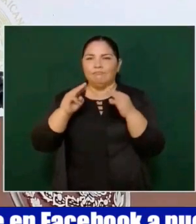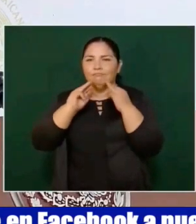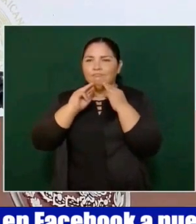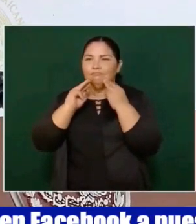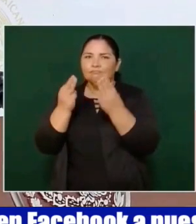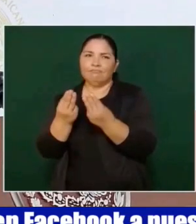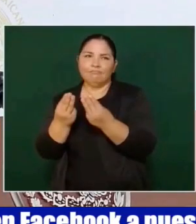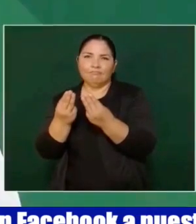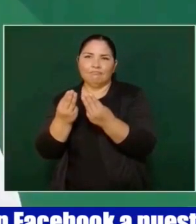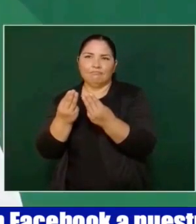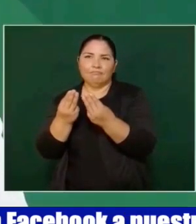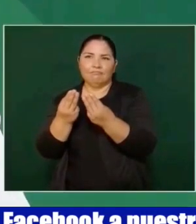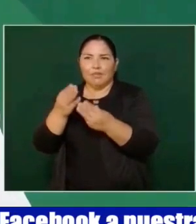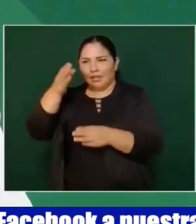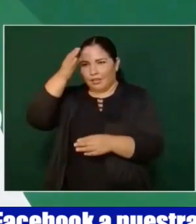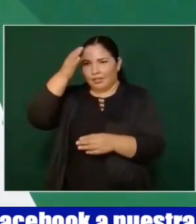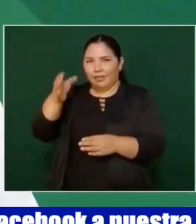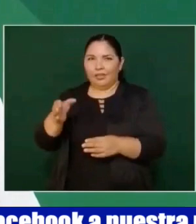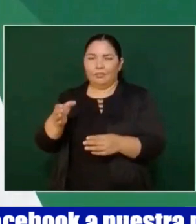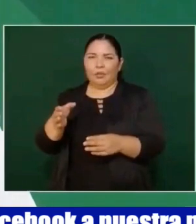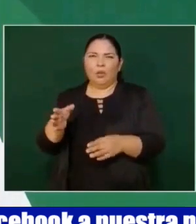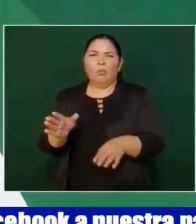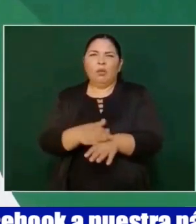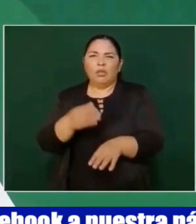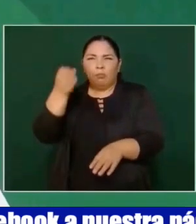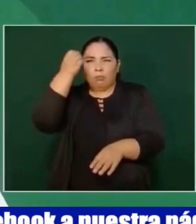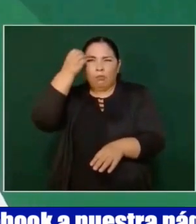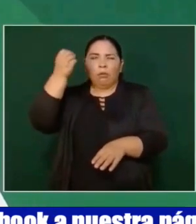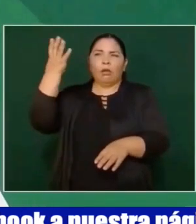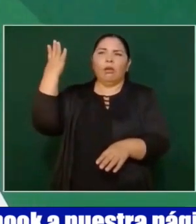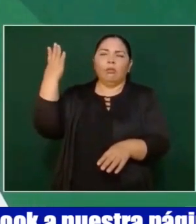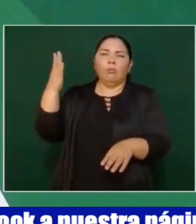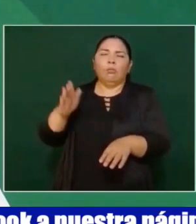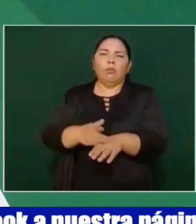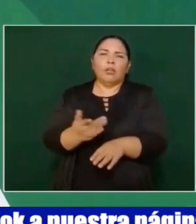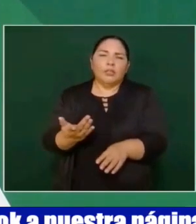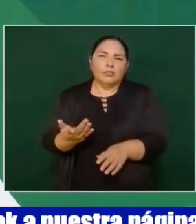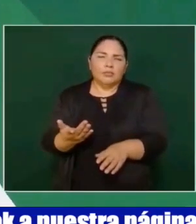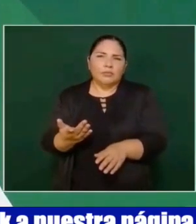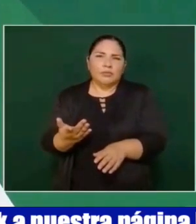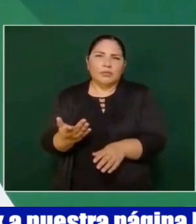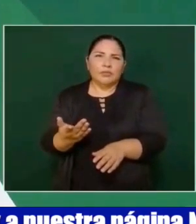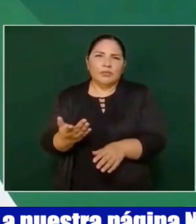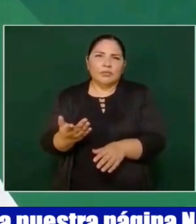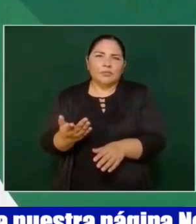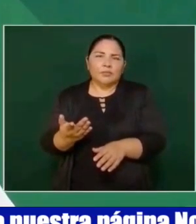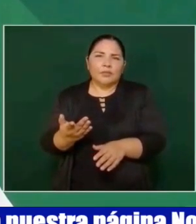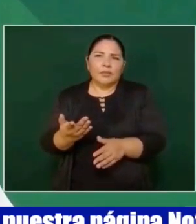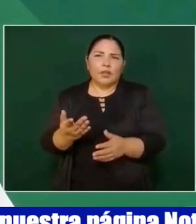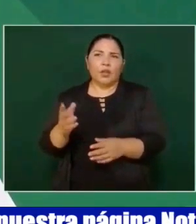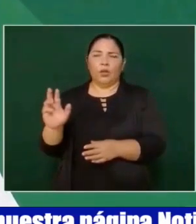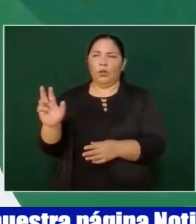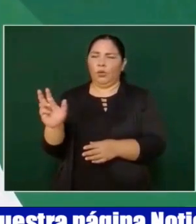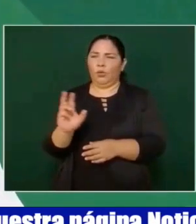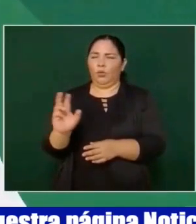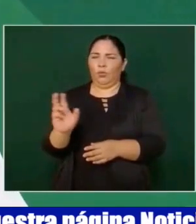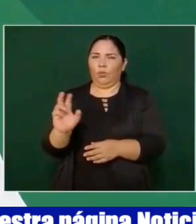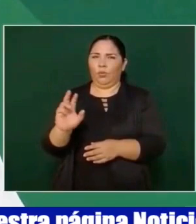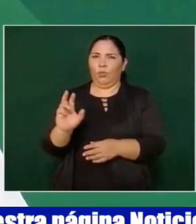porque se nos va a olvidar de que cuando